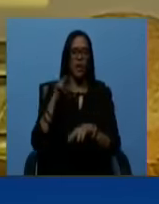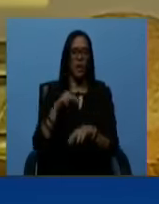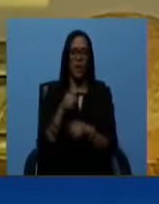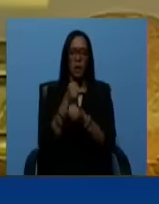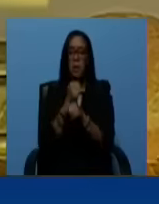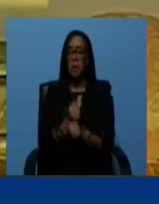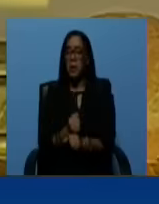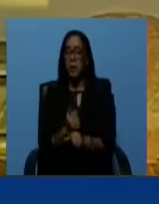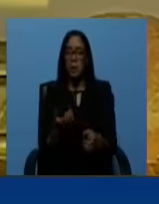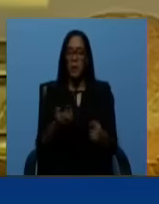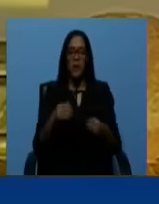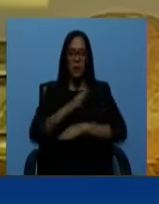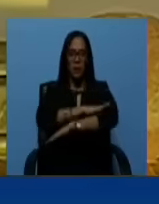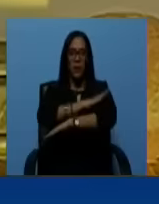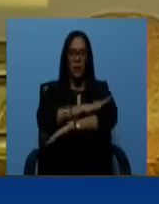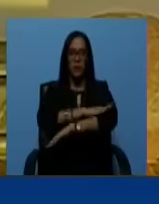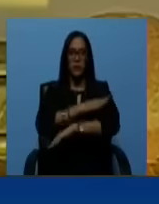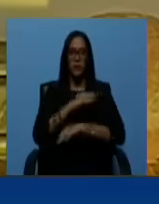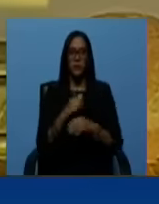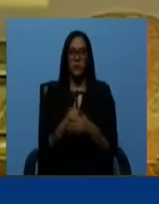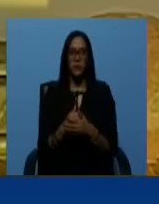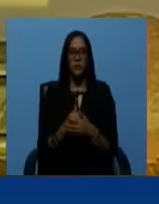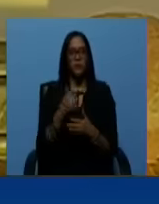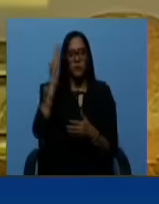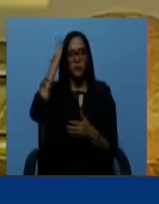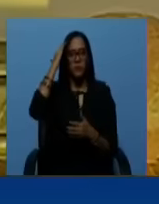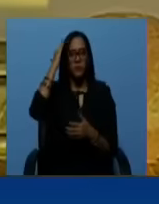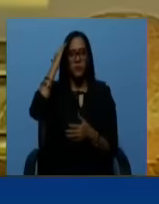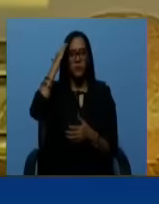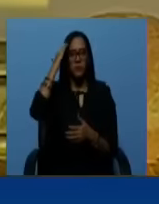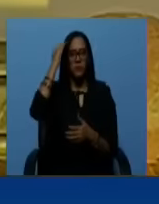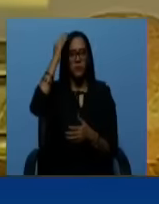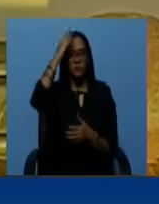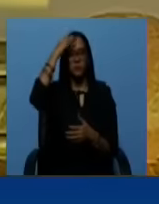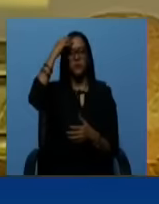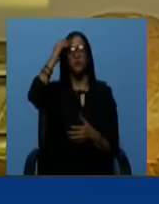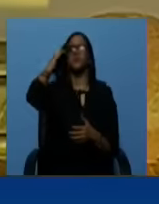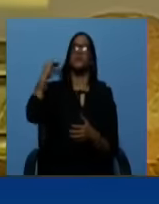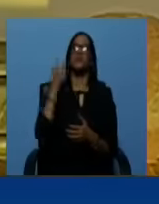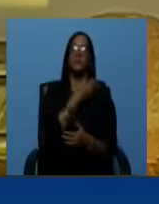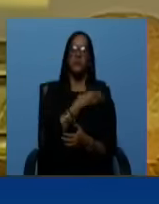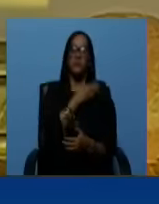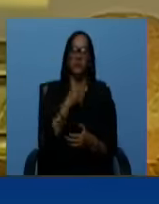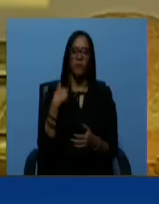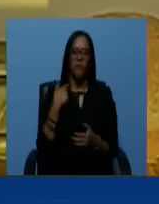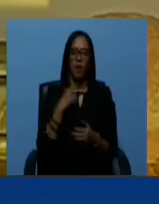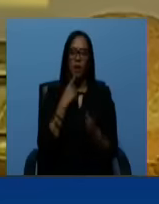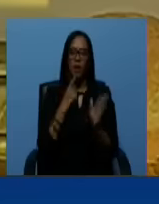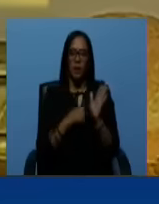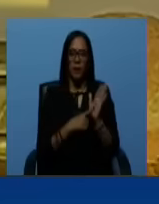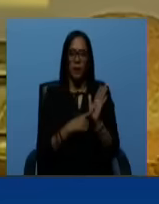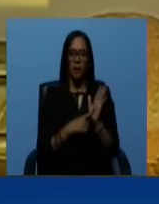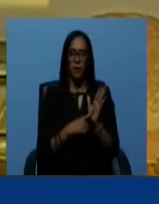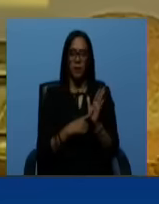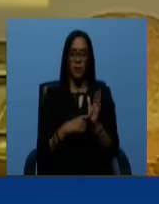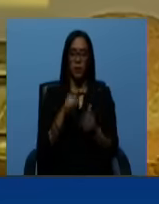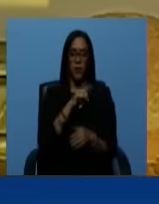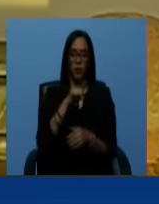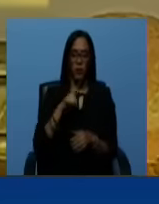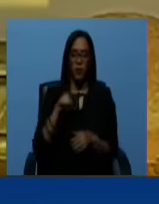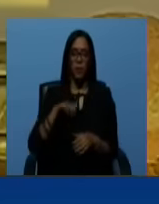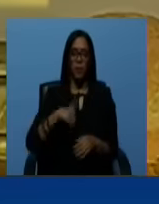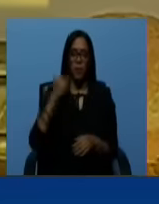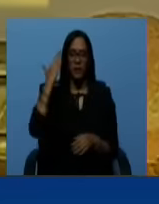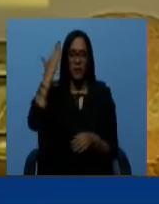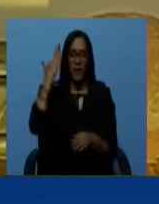cargo y que sabe la misión que tiene que cumplir. Ustedes pueden saber,